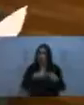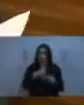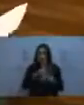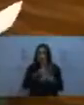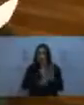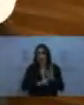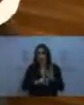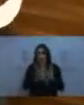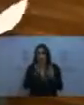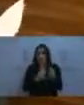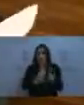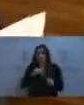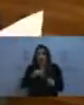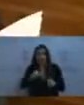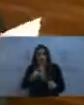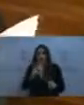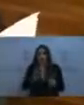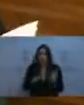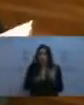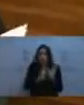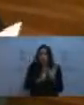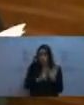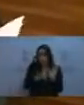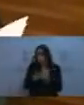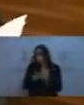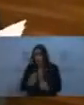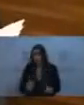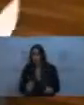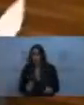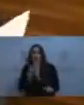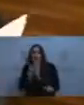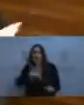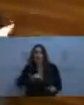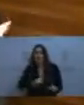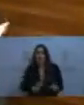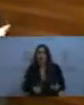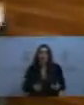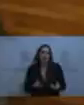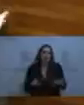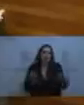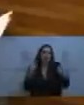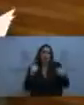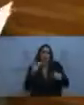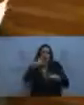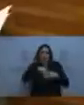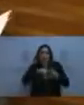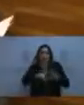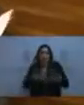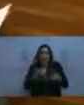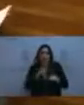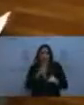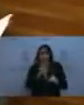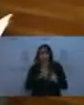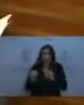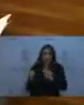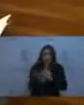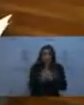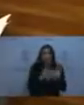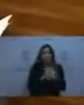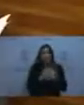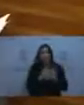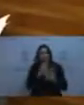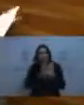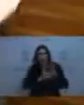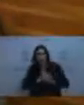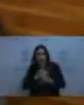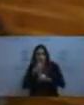son a esas, a las que no estén ahí, no son. Es decir, ahí donde no tenemos participación mayoritaria de las empresas, que, directa o indirecta, estas instrucciones